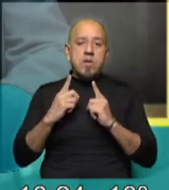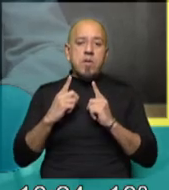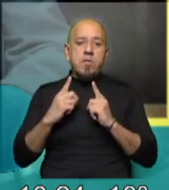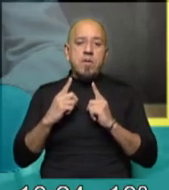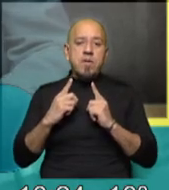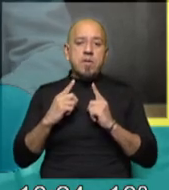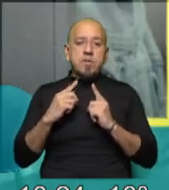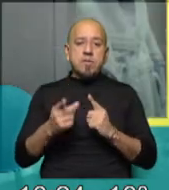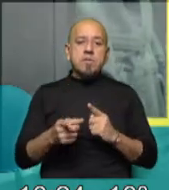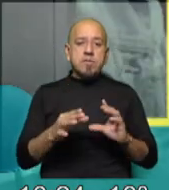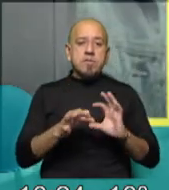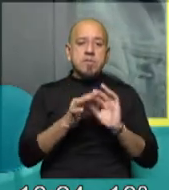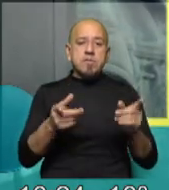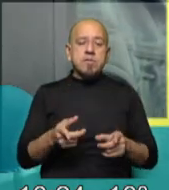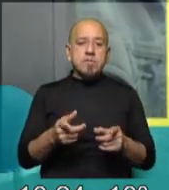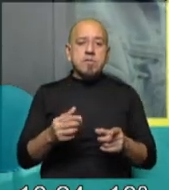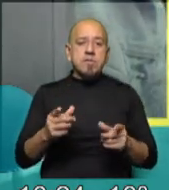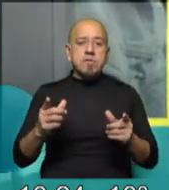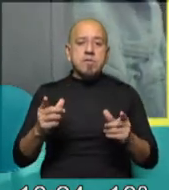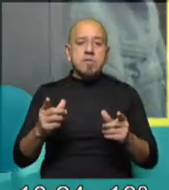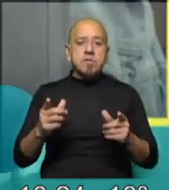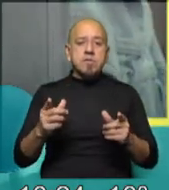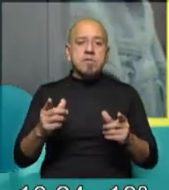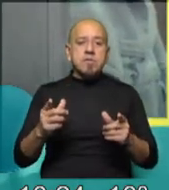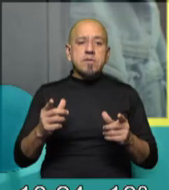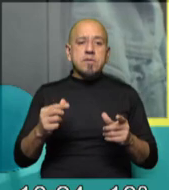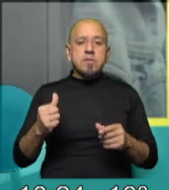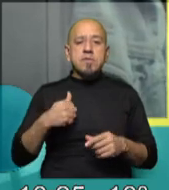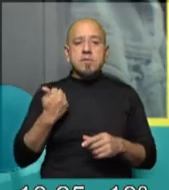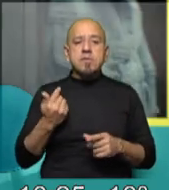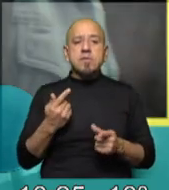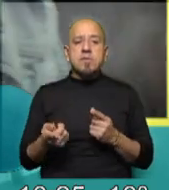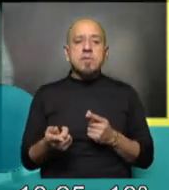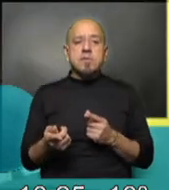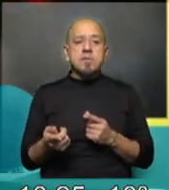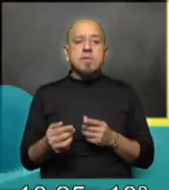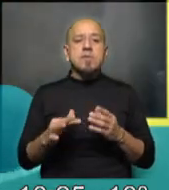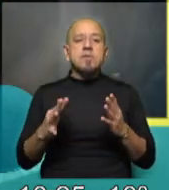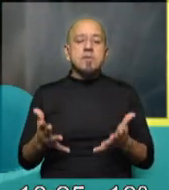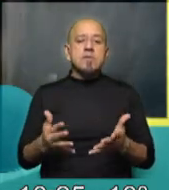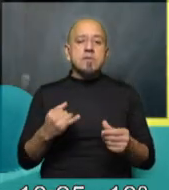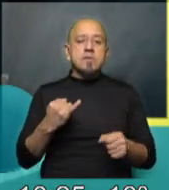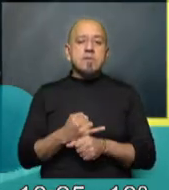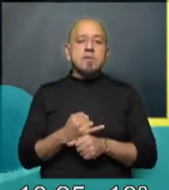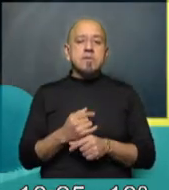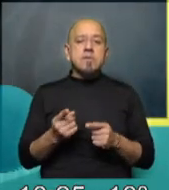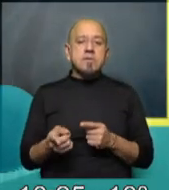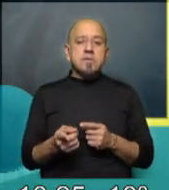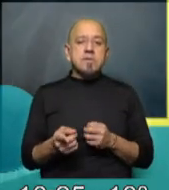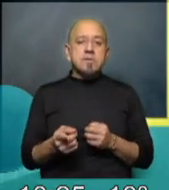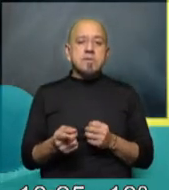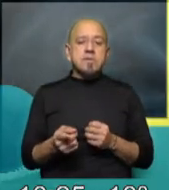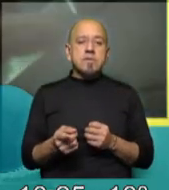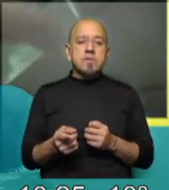salga y después la disfrutamos y la quemamos. Bueno, algo sale mal. Efectivamente, algo sale